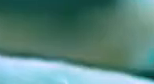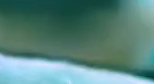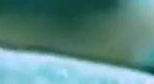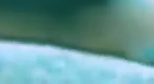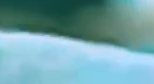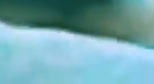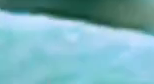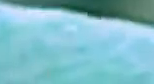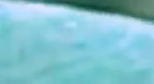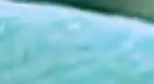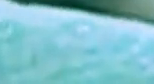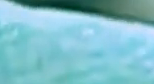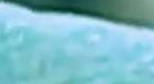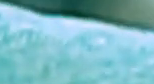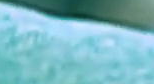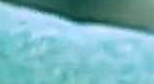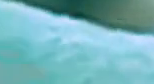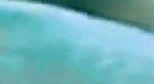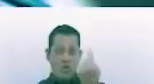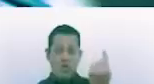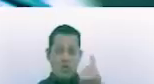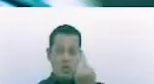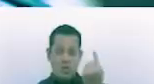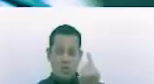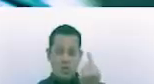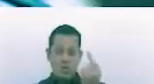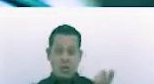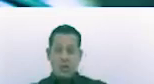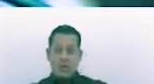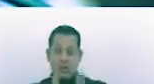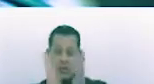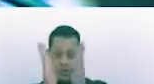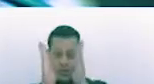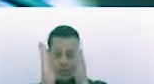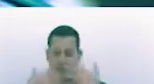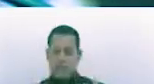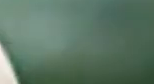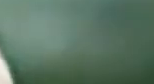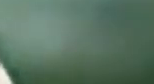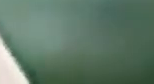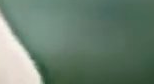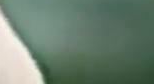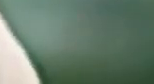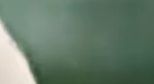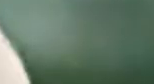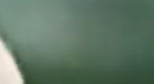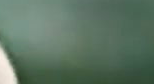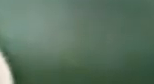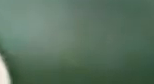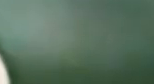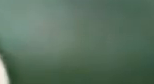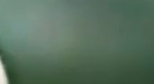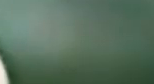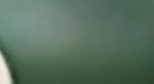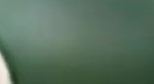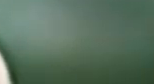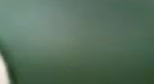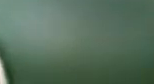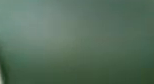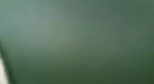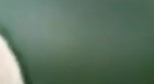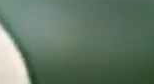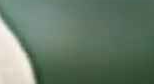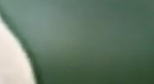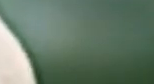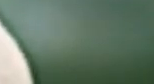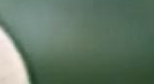internacional y me cuentan en qué posición está El Salvador. Estamos escuchando en este pleno legislativo, es el miedo nuevamente de la oposición